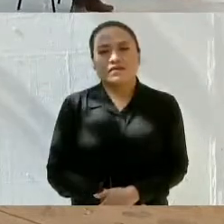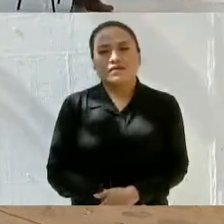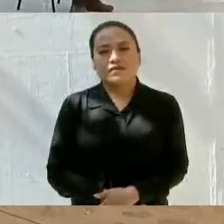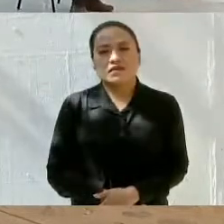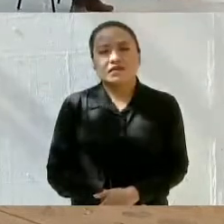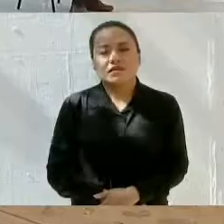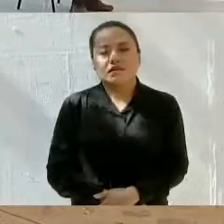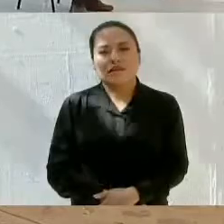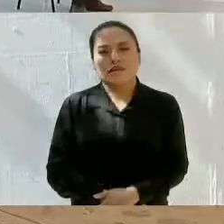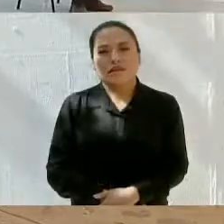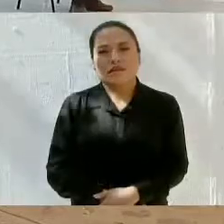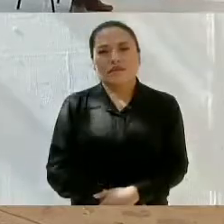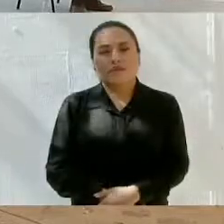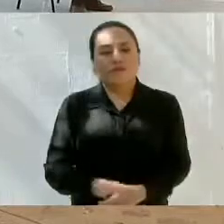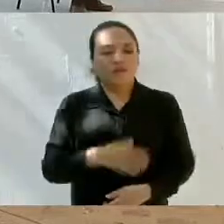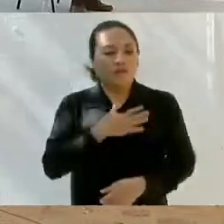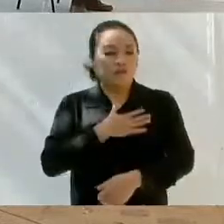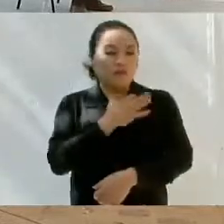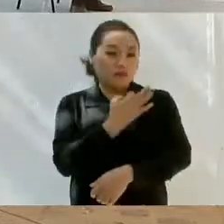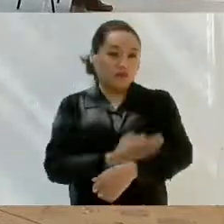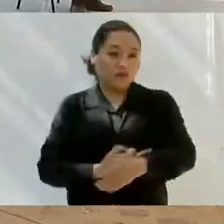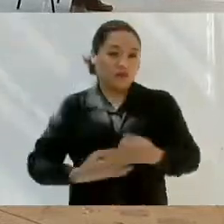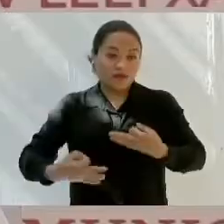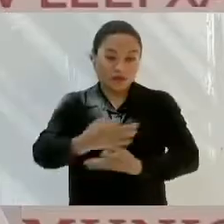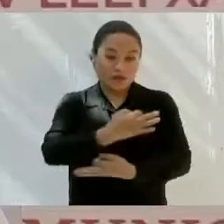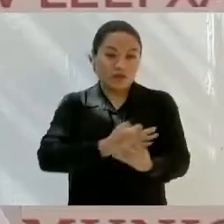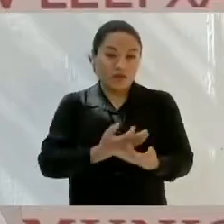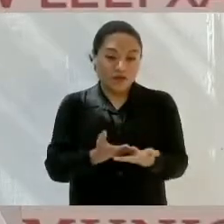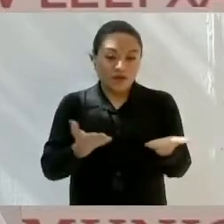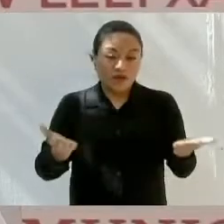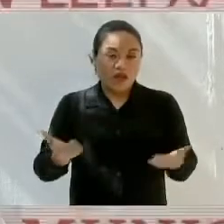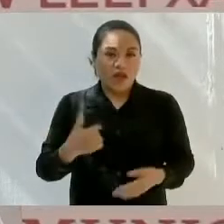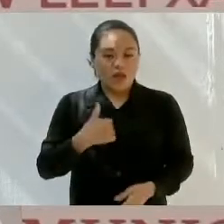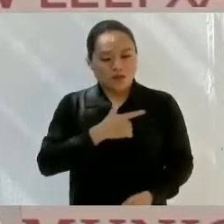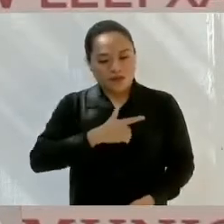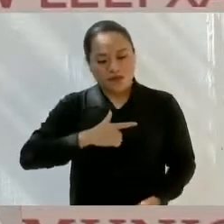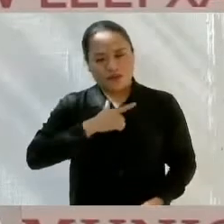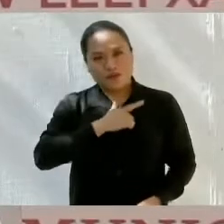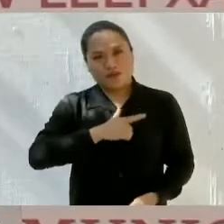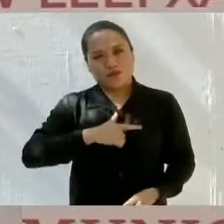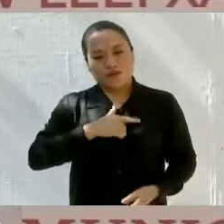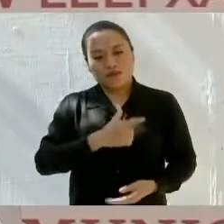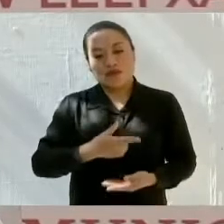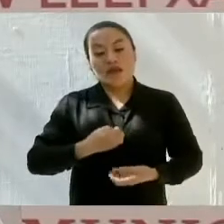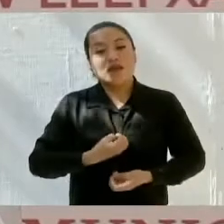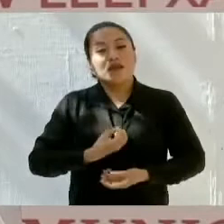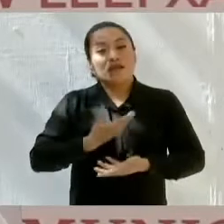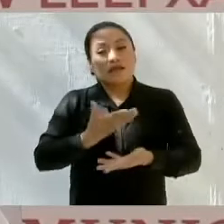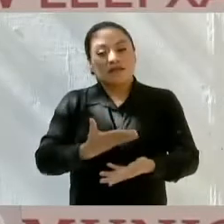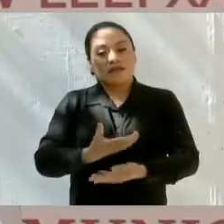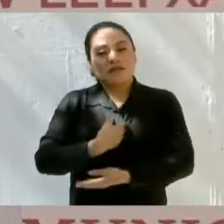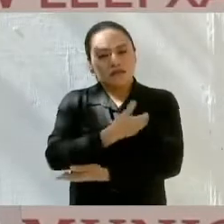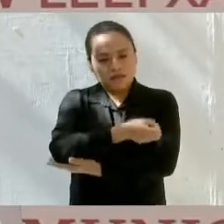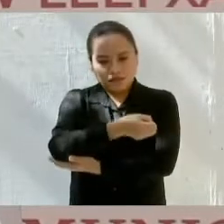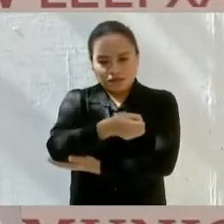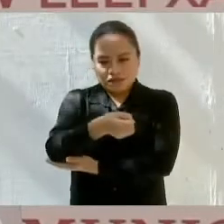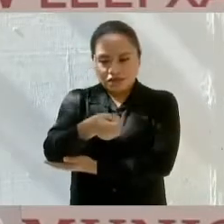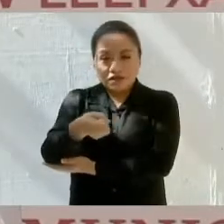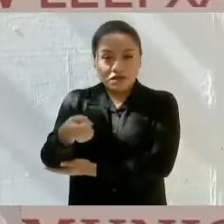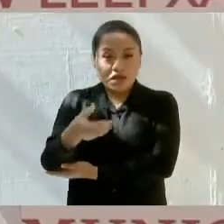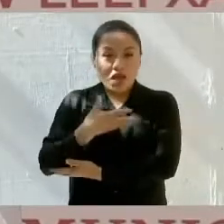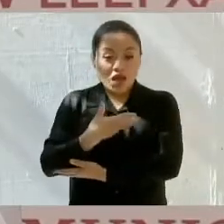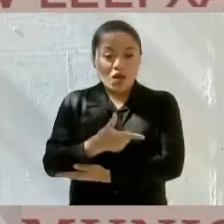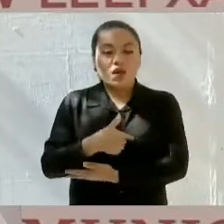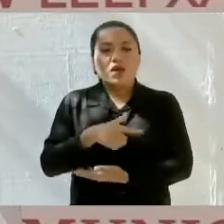Muy buenas tardes a todos. Es para mí un honor ser el portavoz de este saludo de bienvenida del pueblo de San